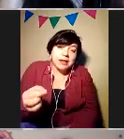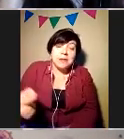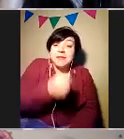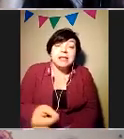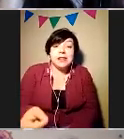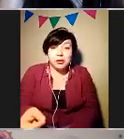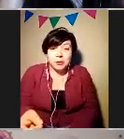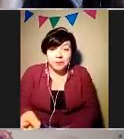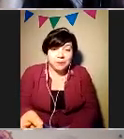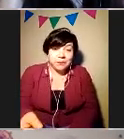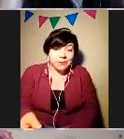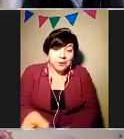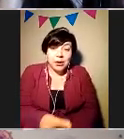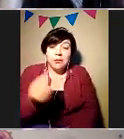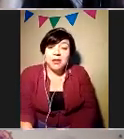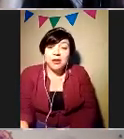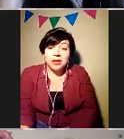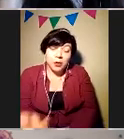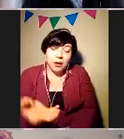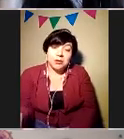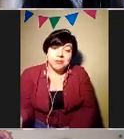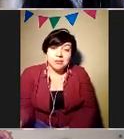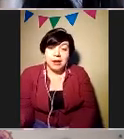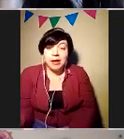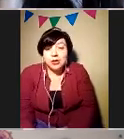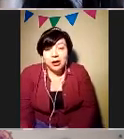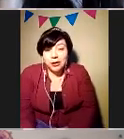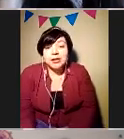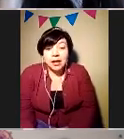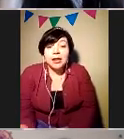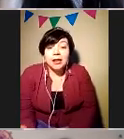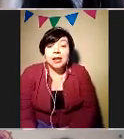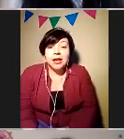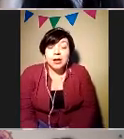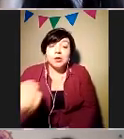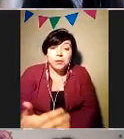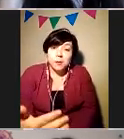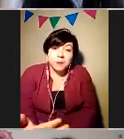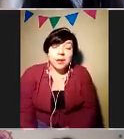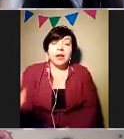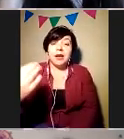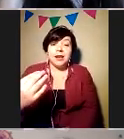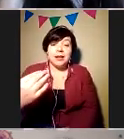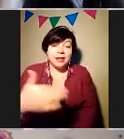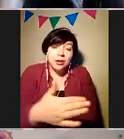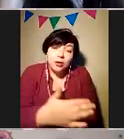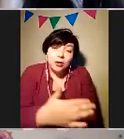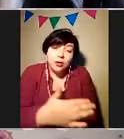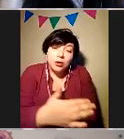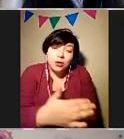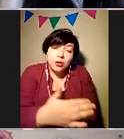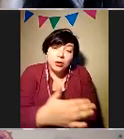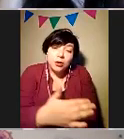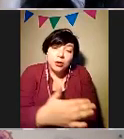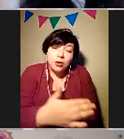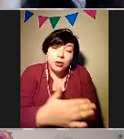hoy en día lo que pasa es que se... Porque los medios lo que está no es eso, es al contrario, lo que está es el consumo. Sí, está pues